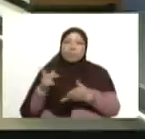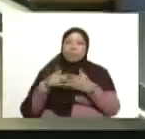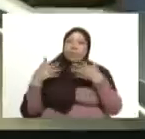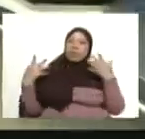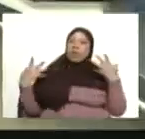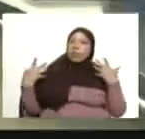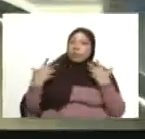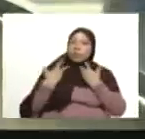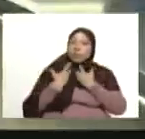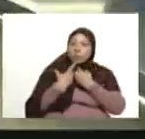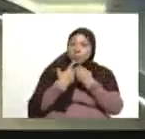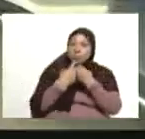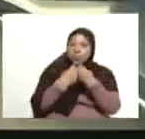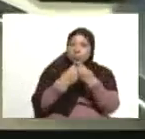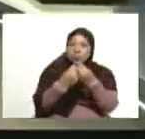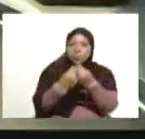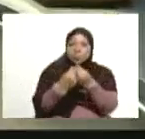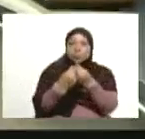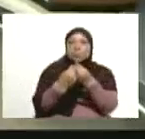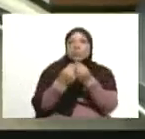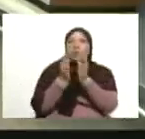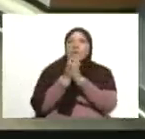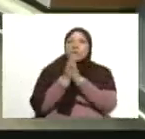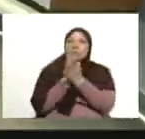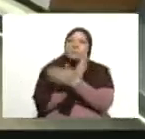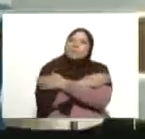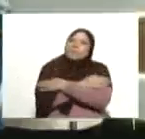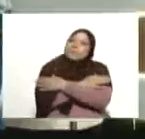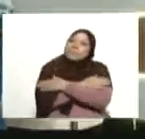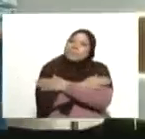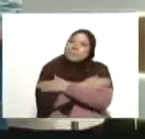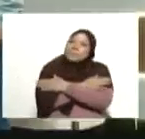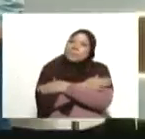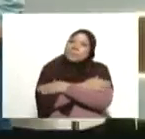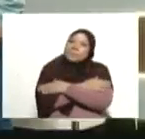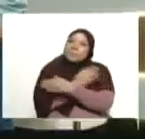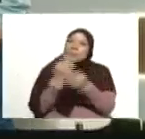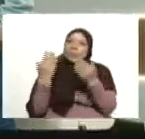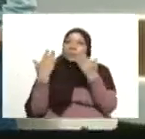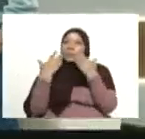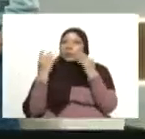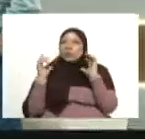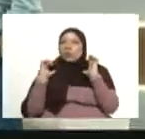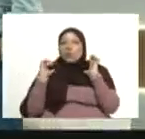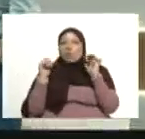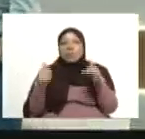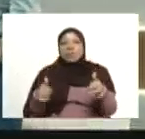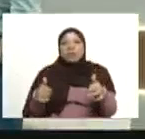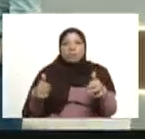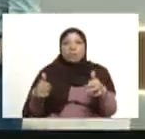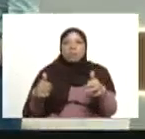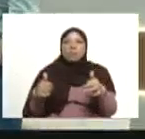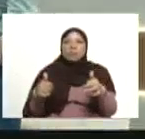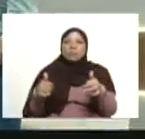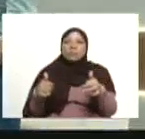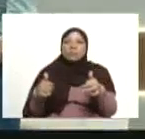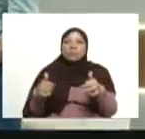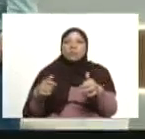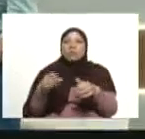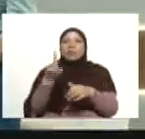junticos, Nahum. Ven y abrázame. Lo que dice Nahum, así empezamos, ¿oíste?